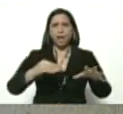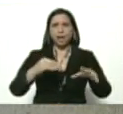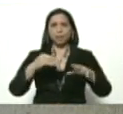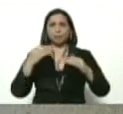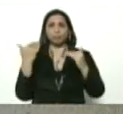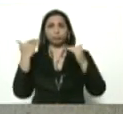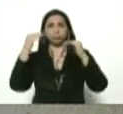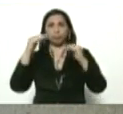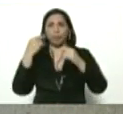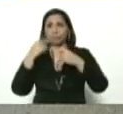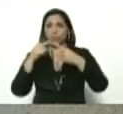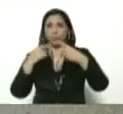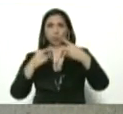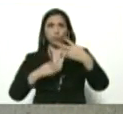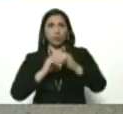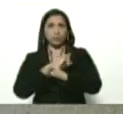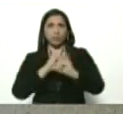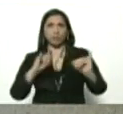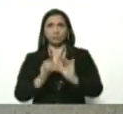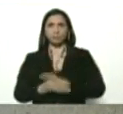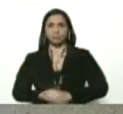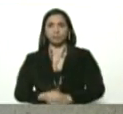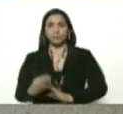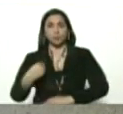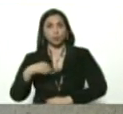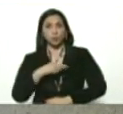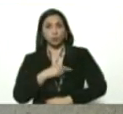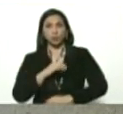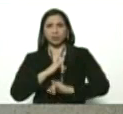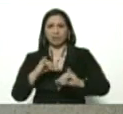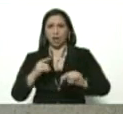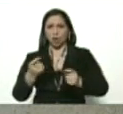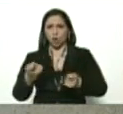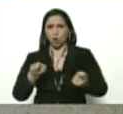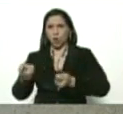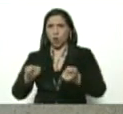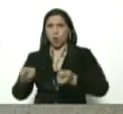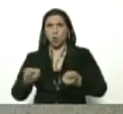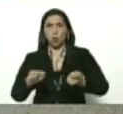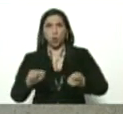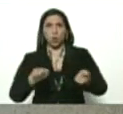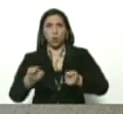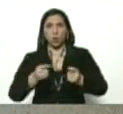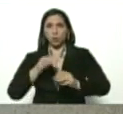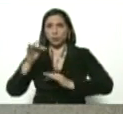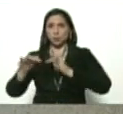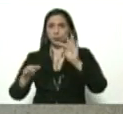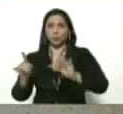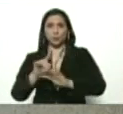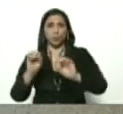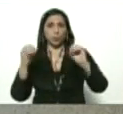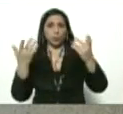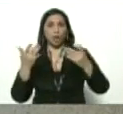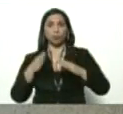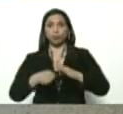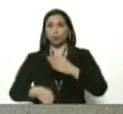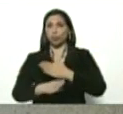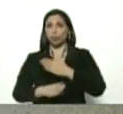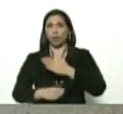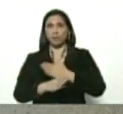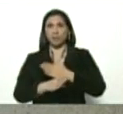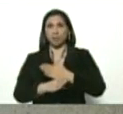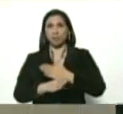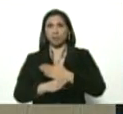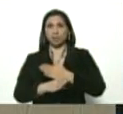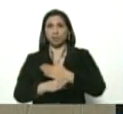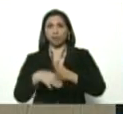en las etapas ya cuando estemos ya en control de la de la vía de transmisión no hemos logrado todavía el control de